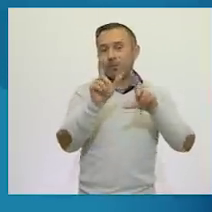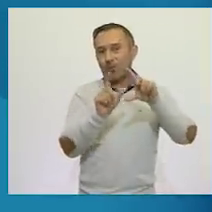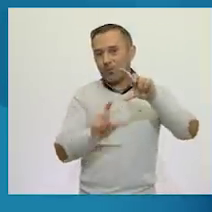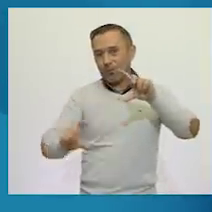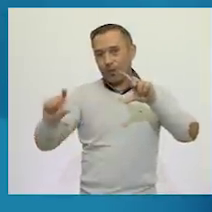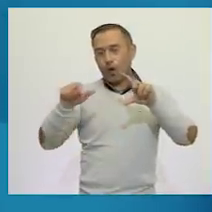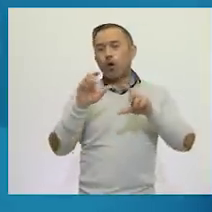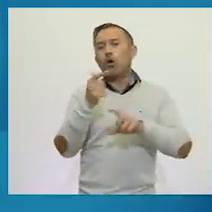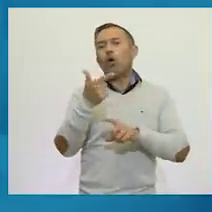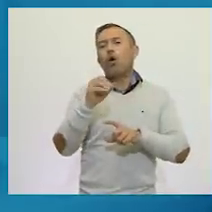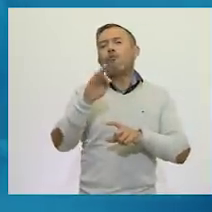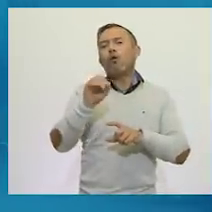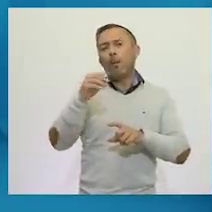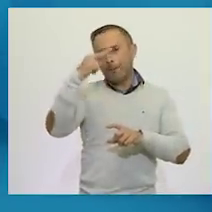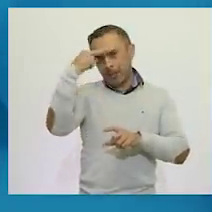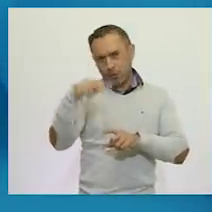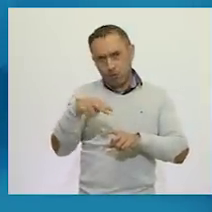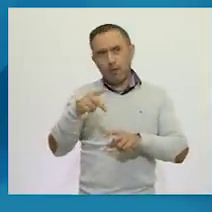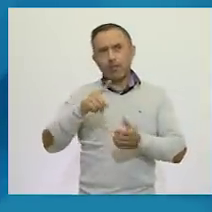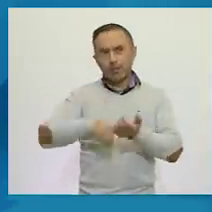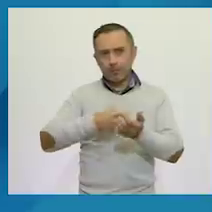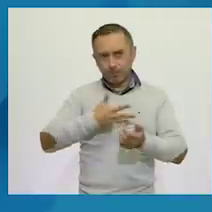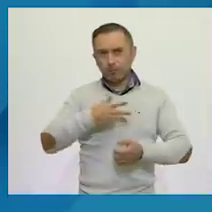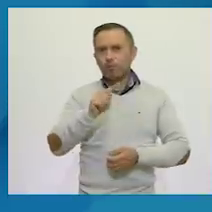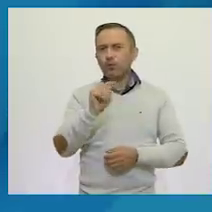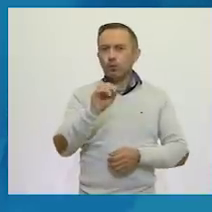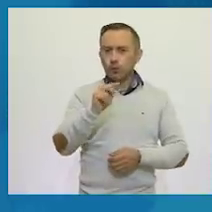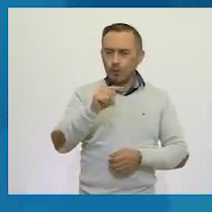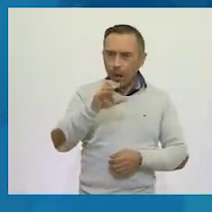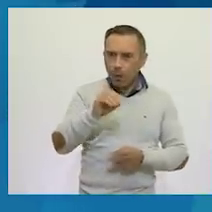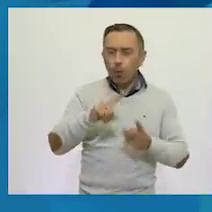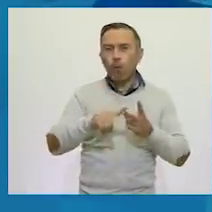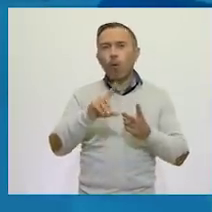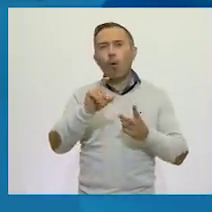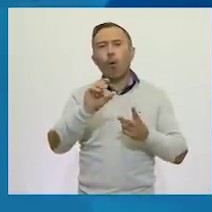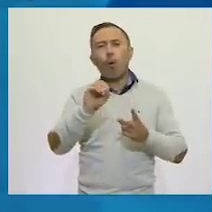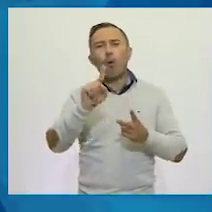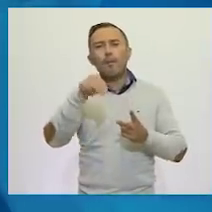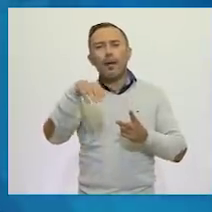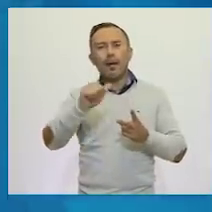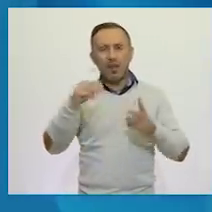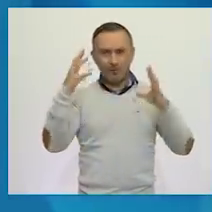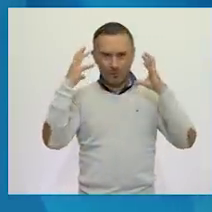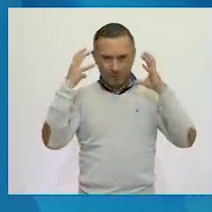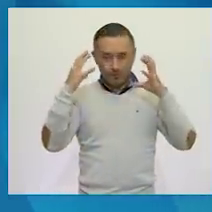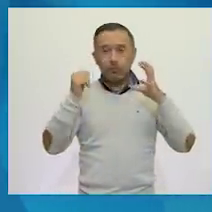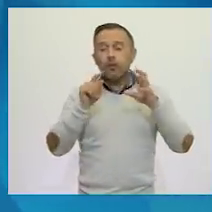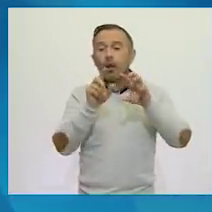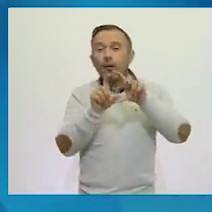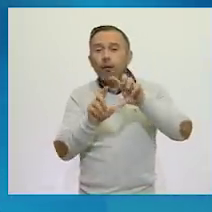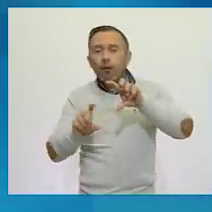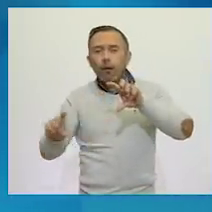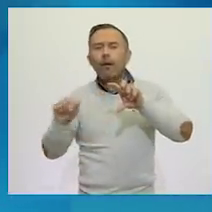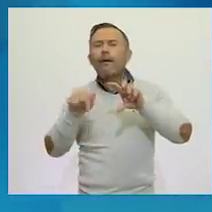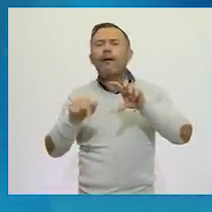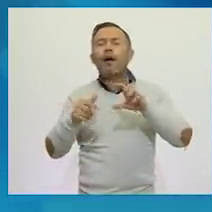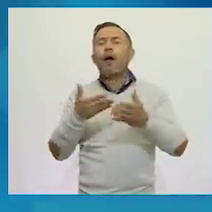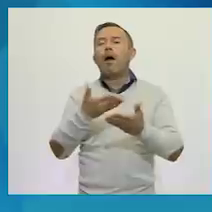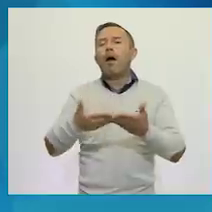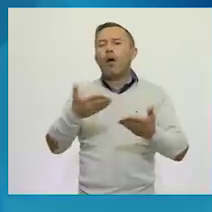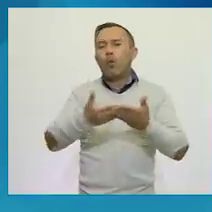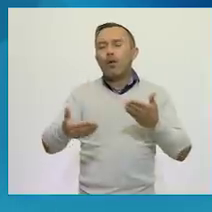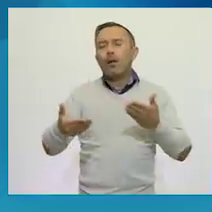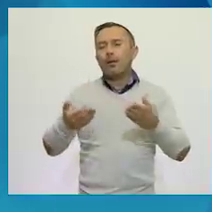los totonacos, huastecos y olmecas. Estas civilizaciones ocuparon el territorio de las actuales entidades